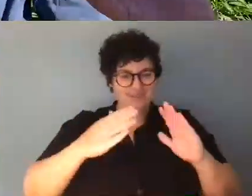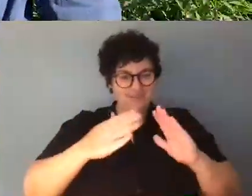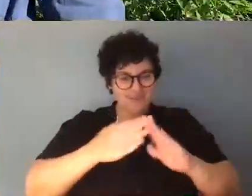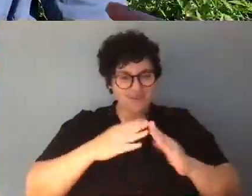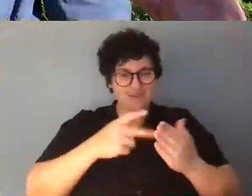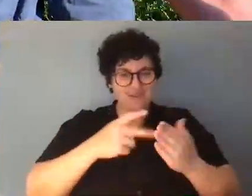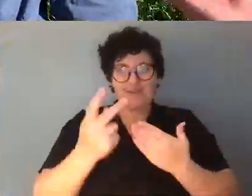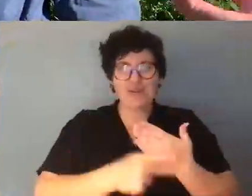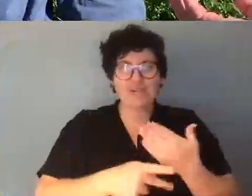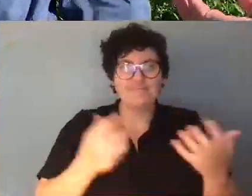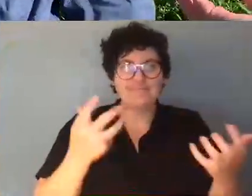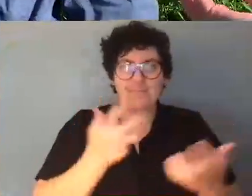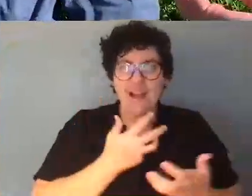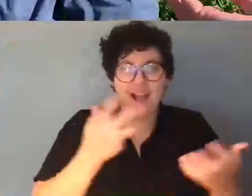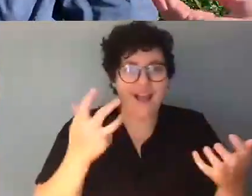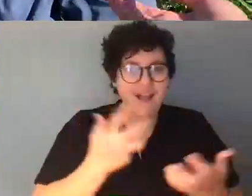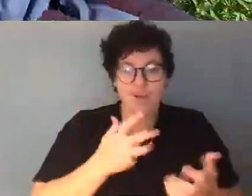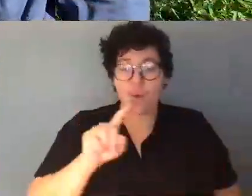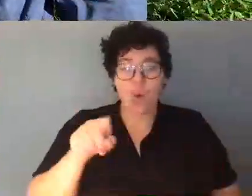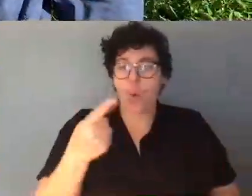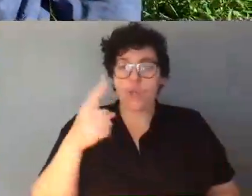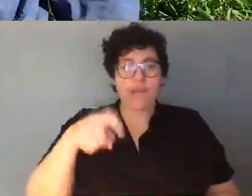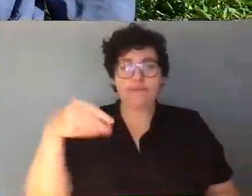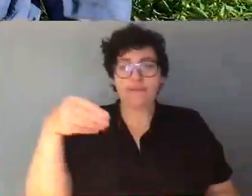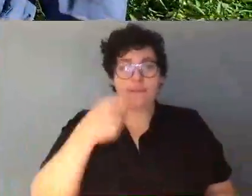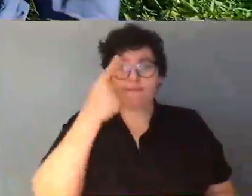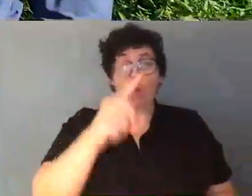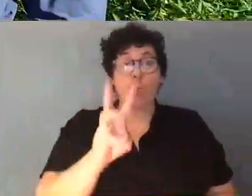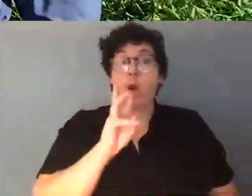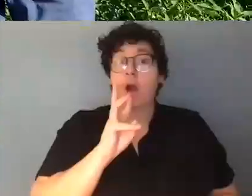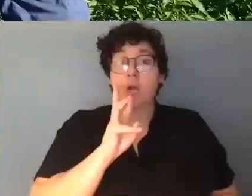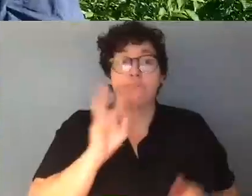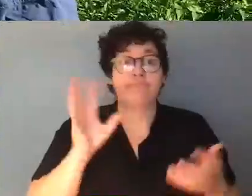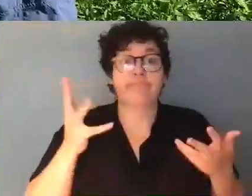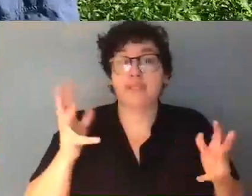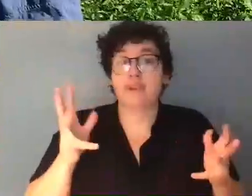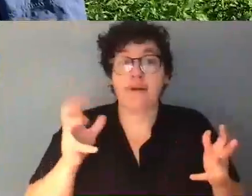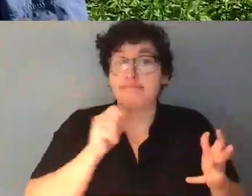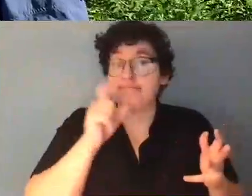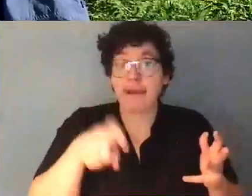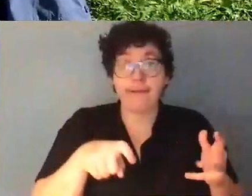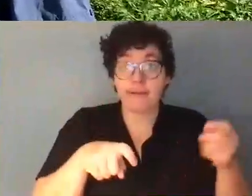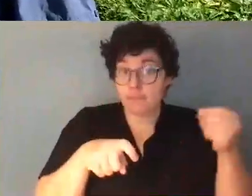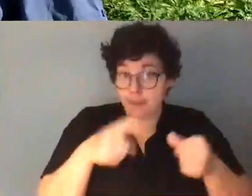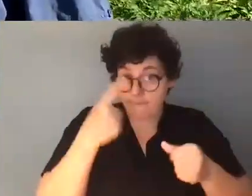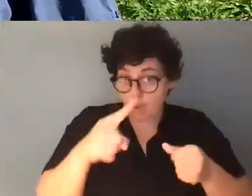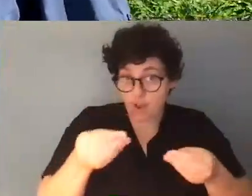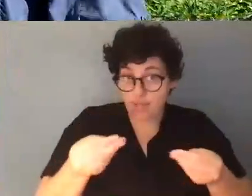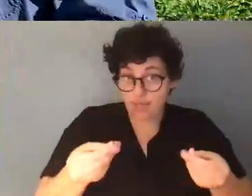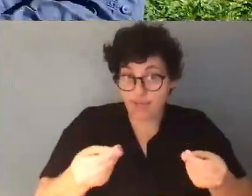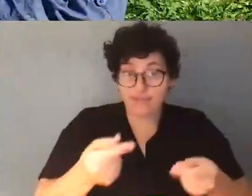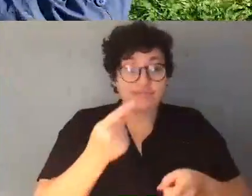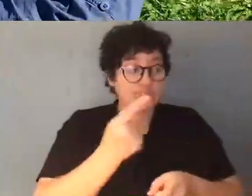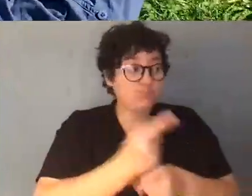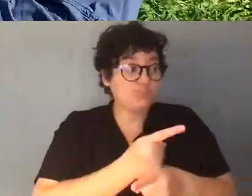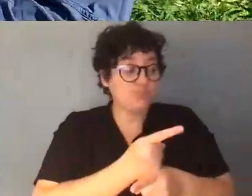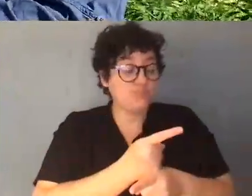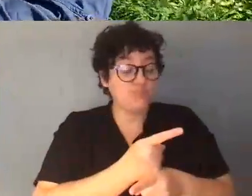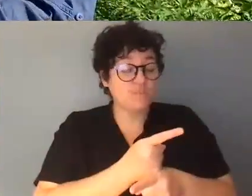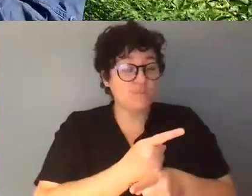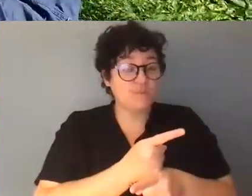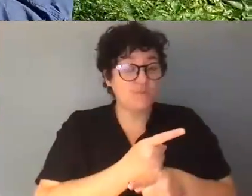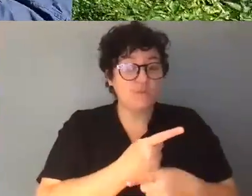por medio del Food Bank, siendo un programa de la comunidad, lo que pagan es agua, ¿verdad? Lo que me decían, pero no tanto el terreno. ¿Verdad? Pues